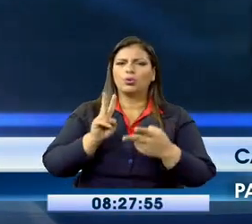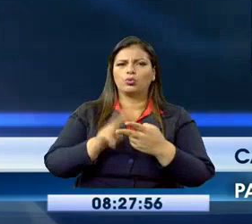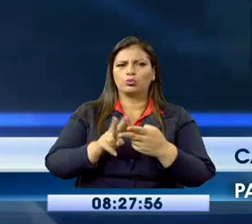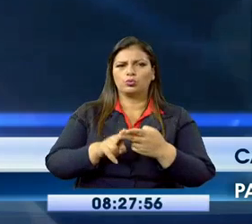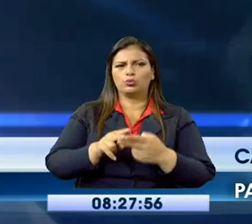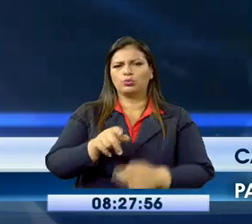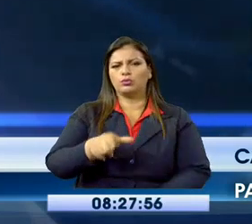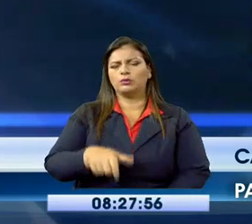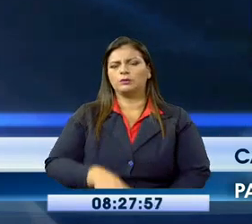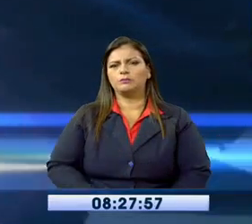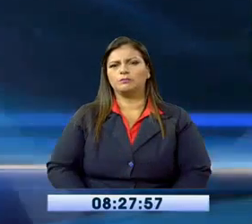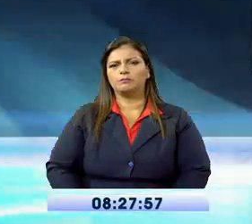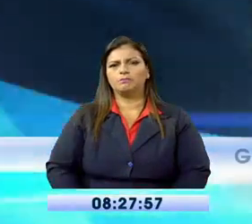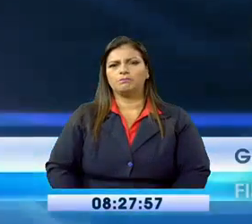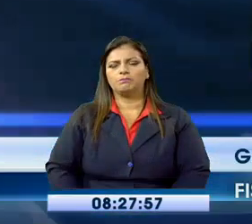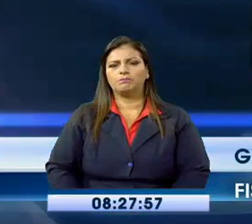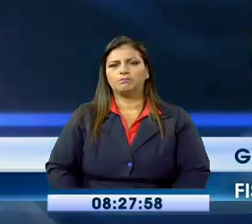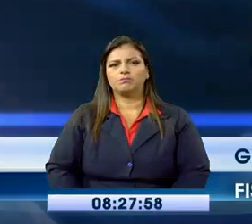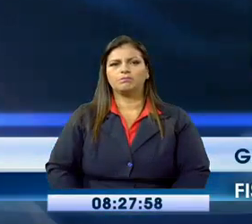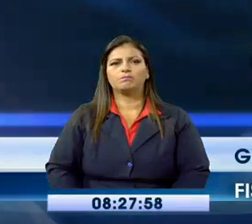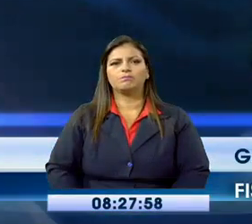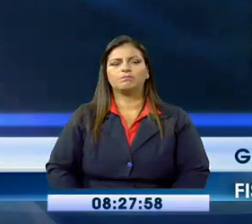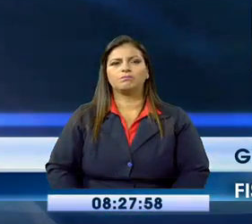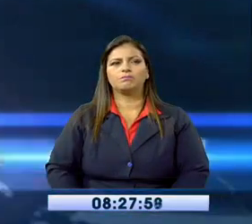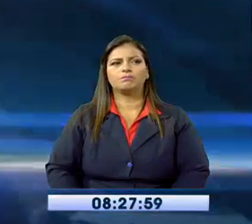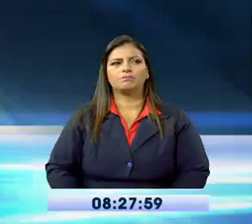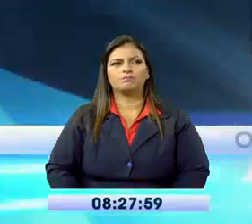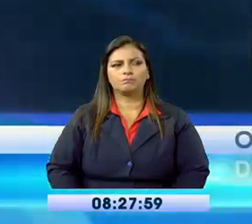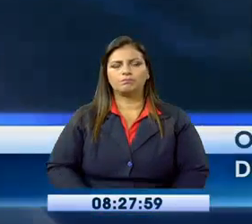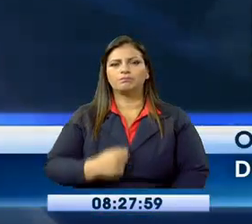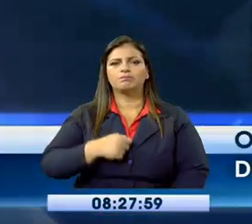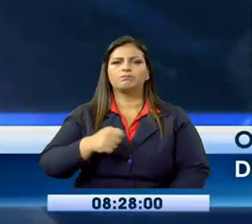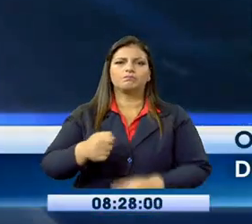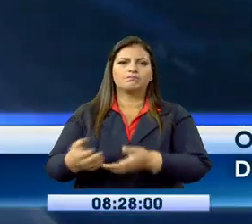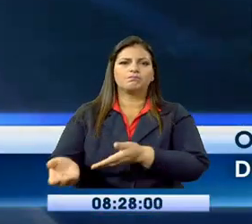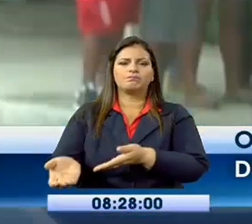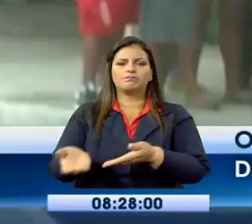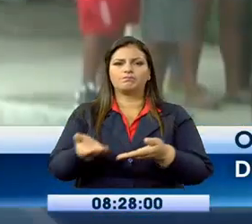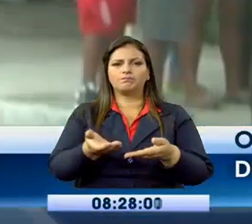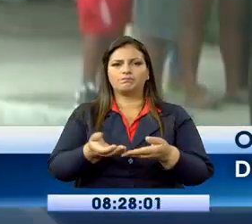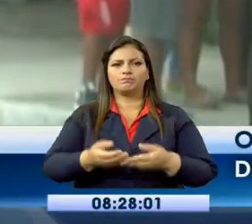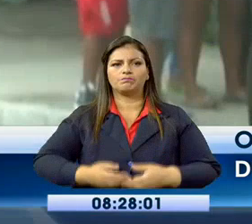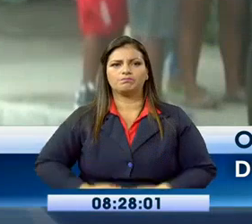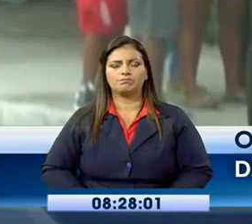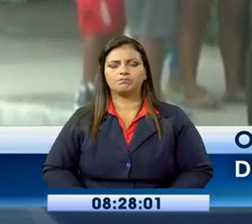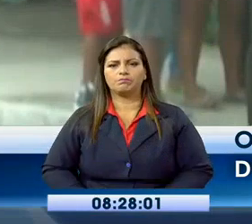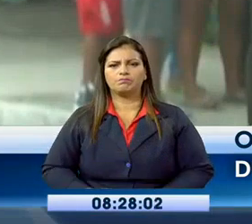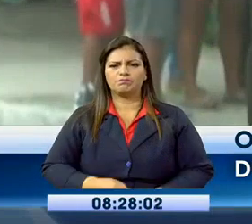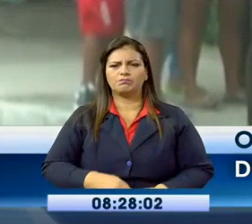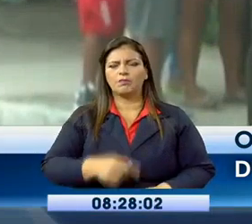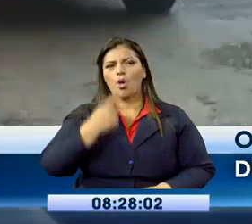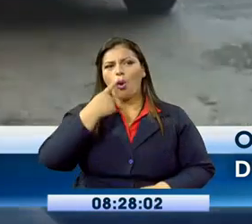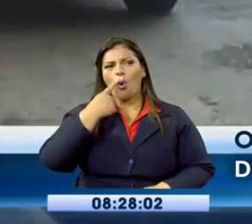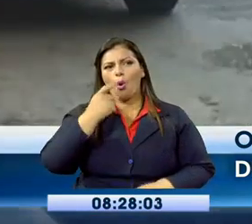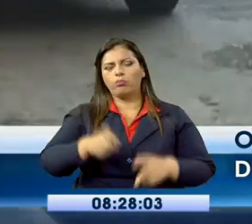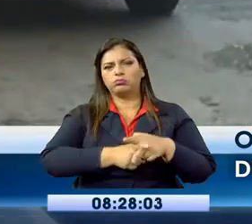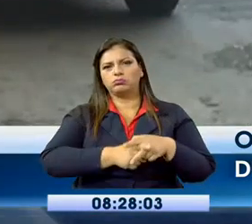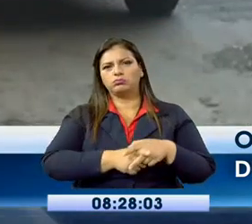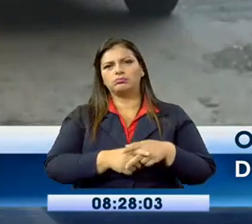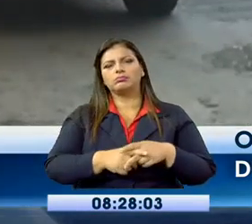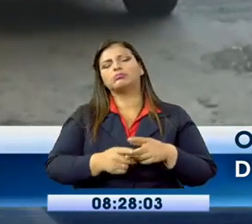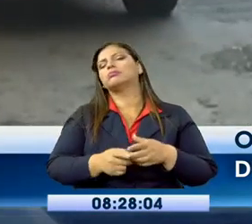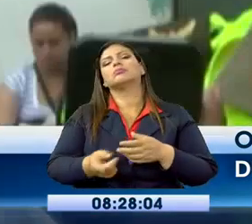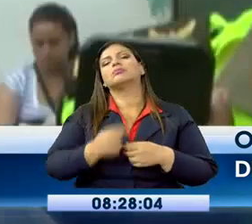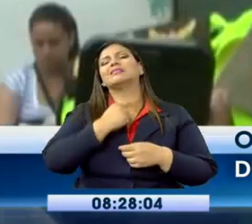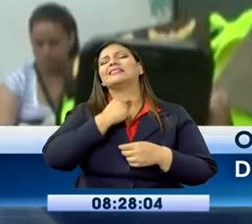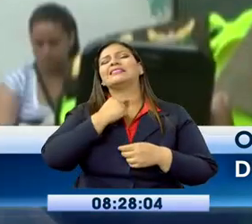hija, diciéndole a mi mujer que el papá le había matado a la mamá. El presunto agresor fue llevado hasta el hospital donde recibió